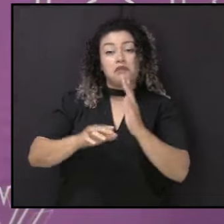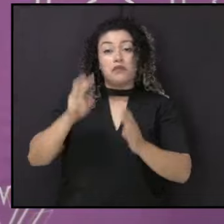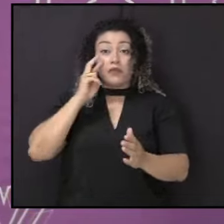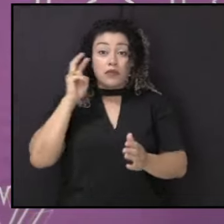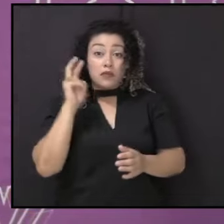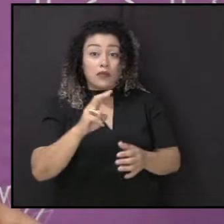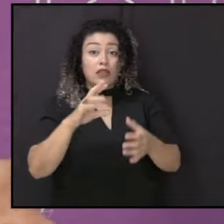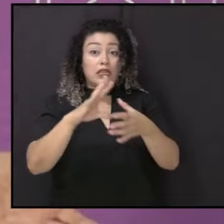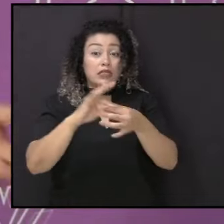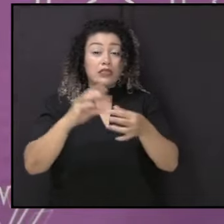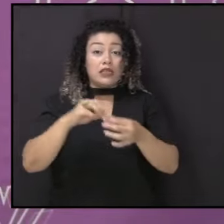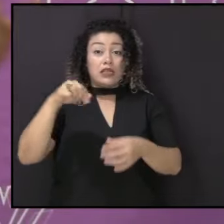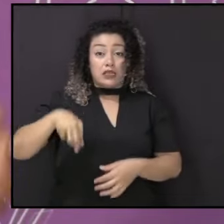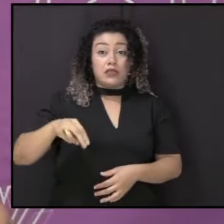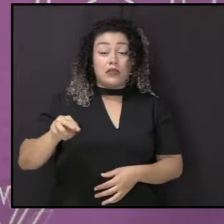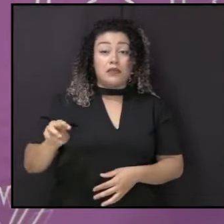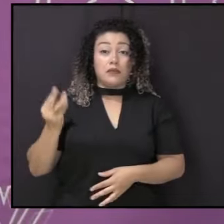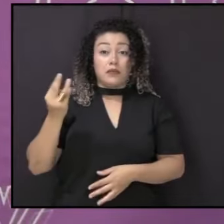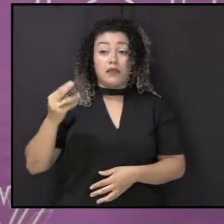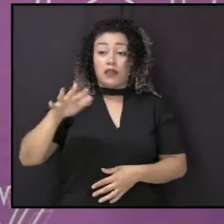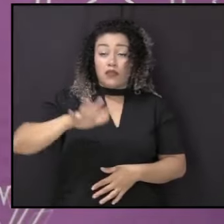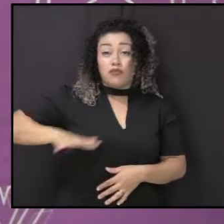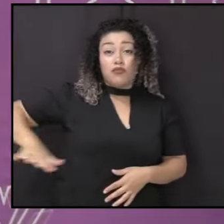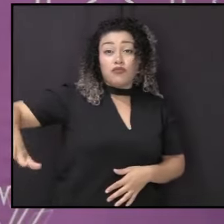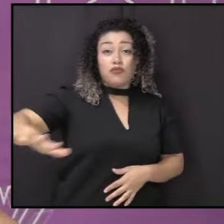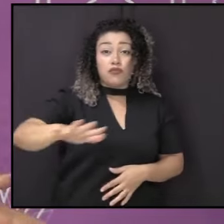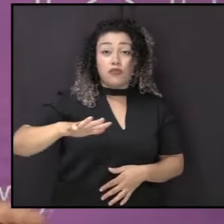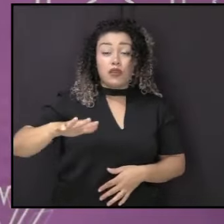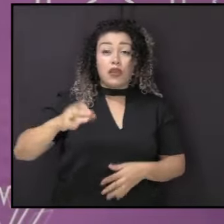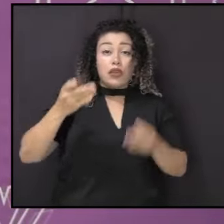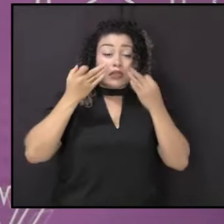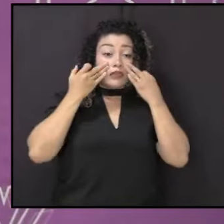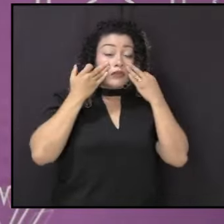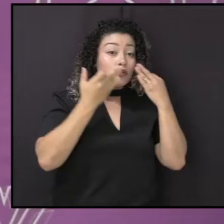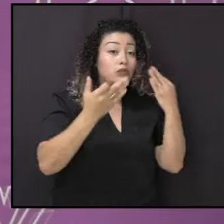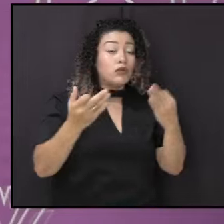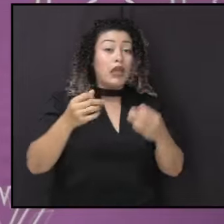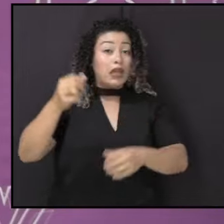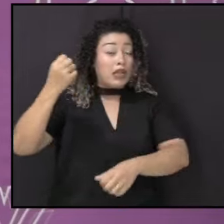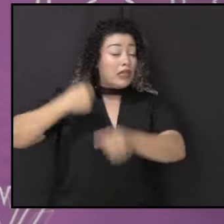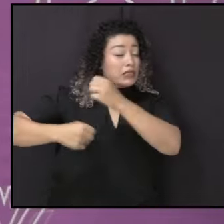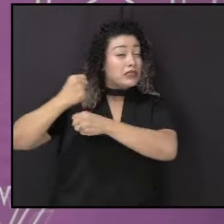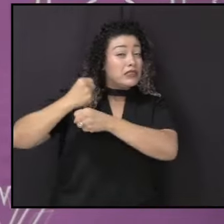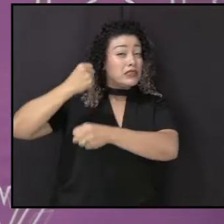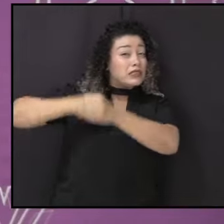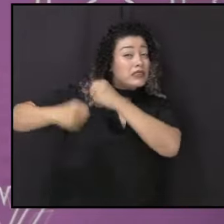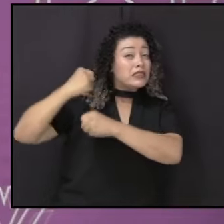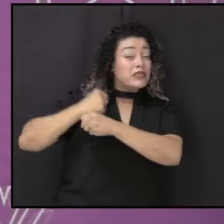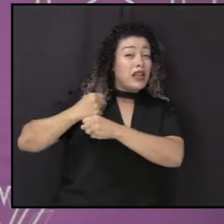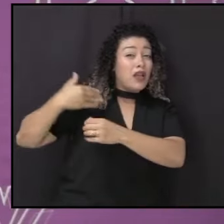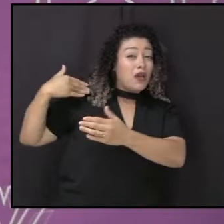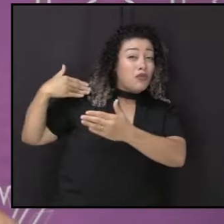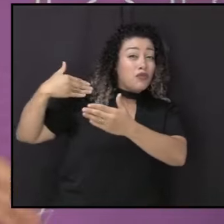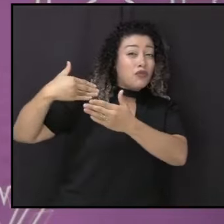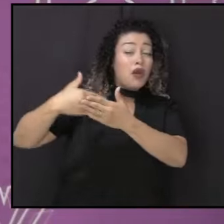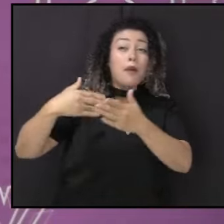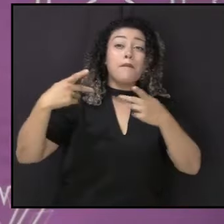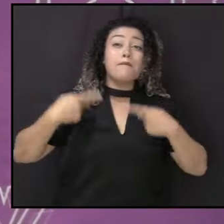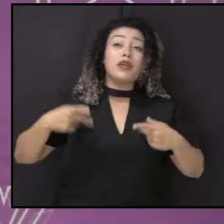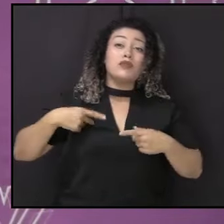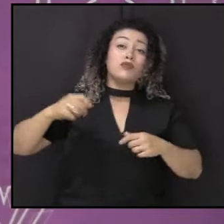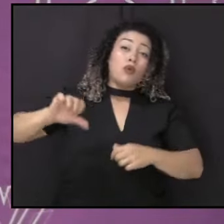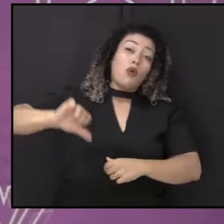Primero, Minatitlán y toda la zona han sido testigos durante muchísimos años del paso de las personas que vienen